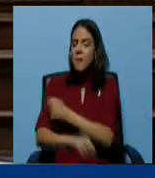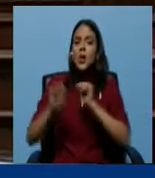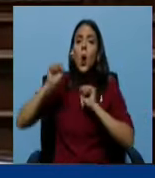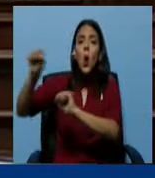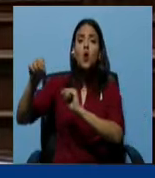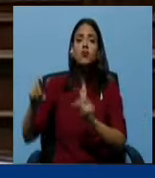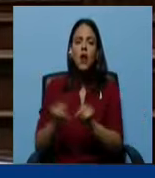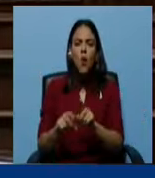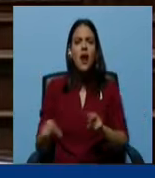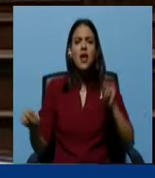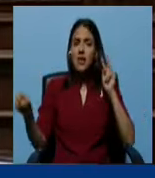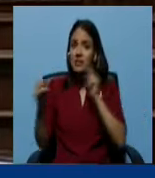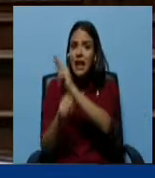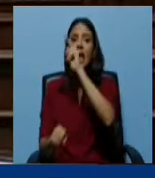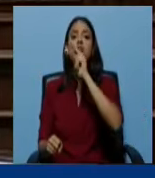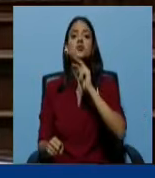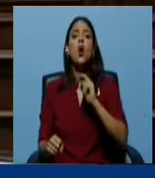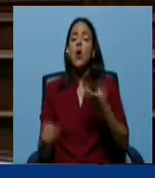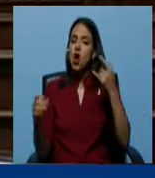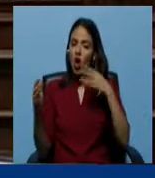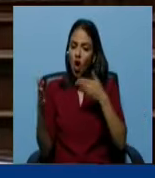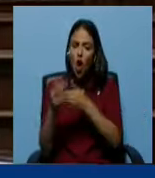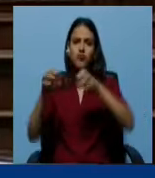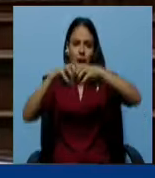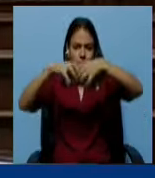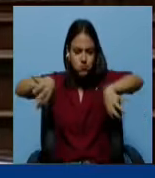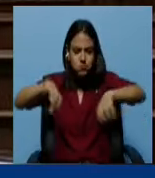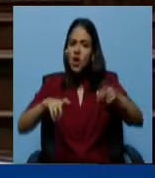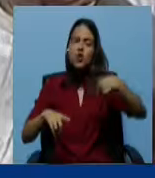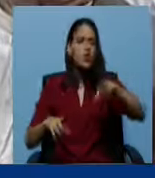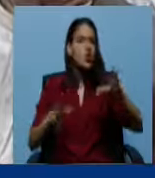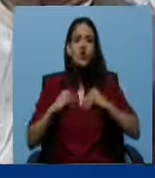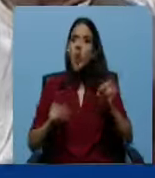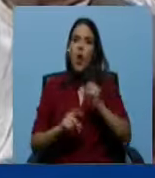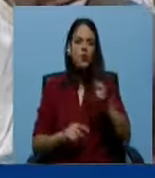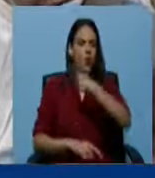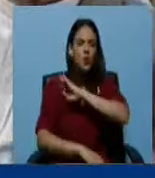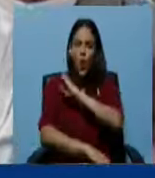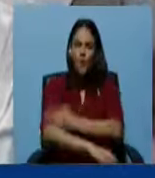traición, contra el divisionismo, y es una fuerza inexpugnable,